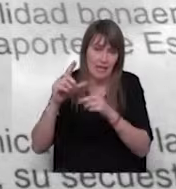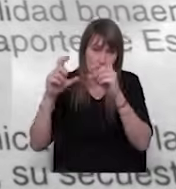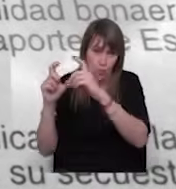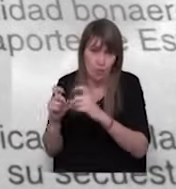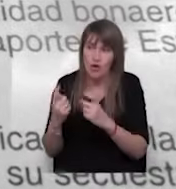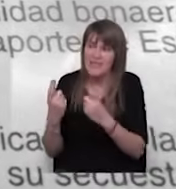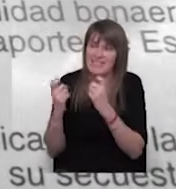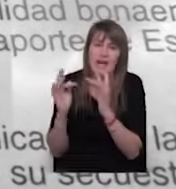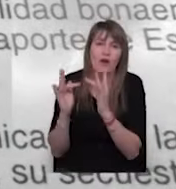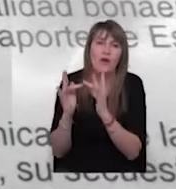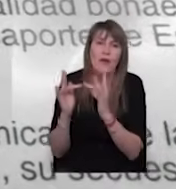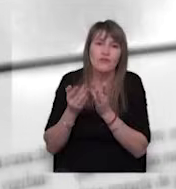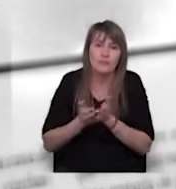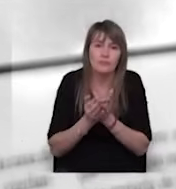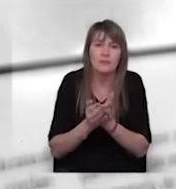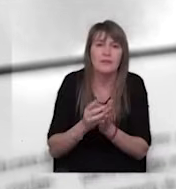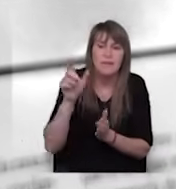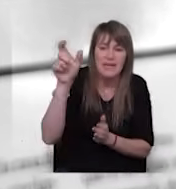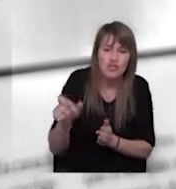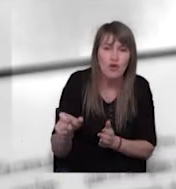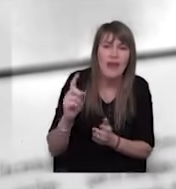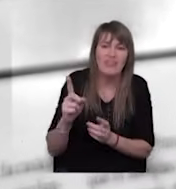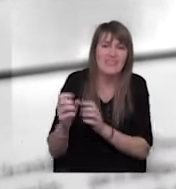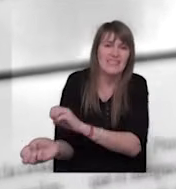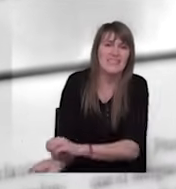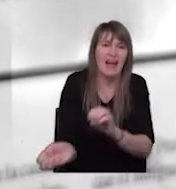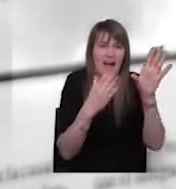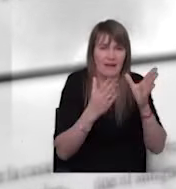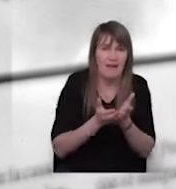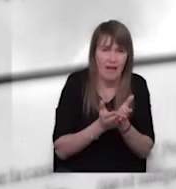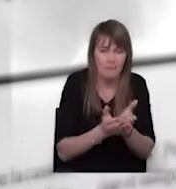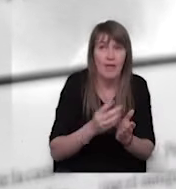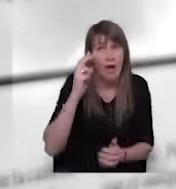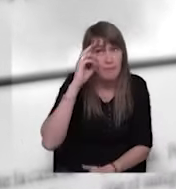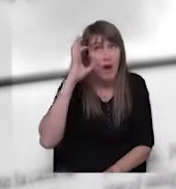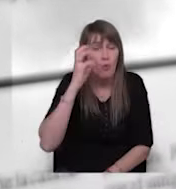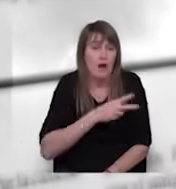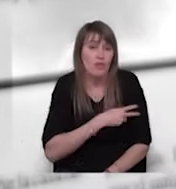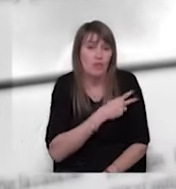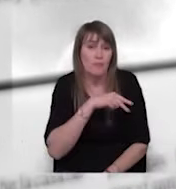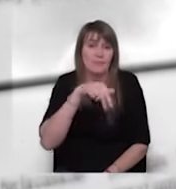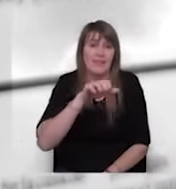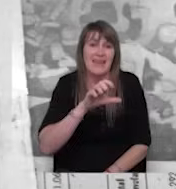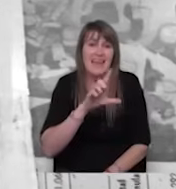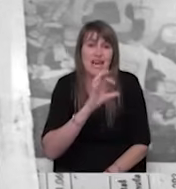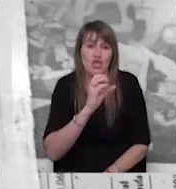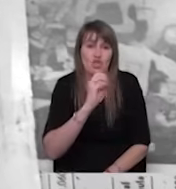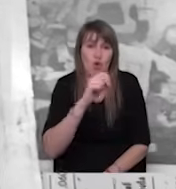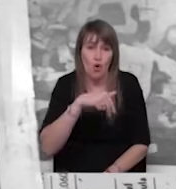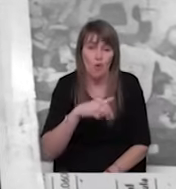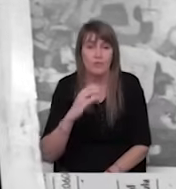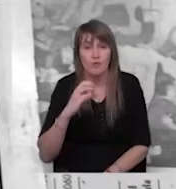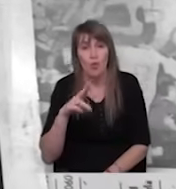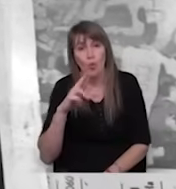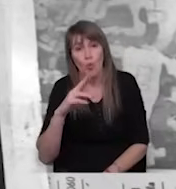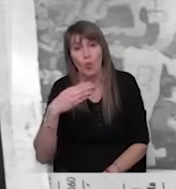Marina que pudiera ayudarlos a sacar a una persona de Montevideo. Recordé el nombre del capitán Jorge Nelson Nader Curbelo. Llamé